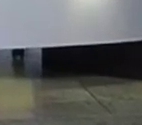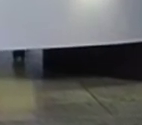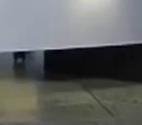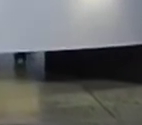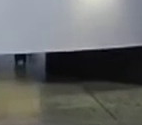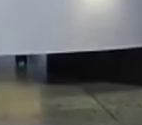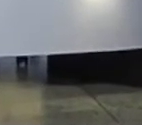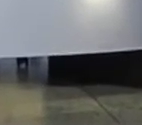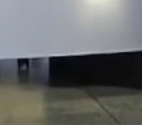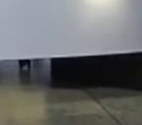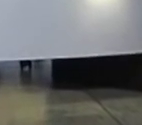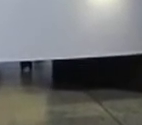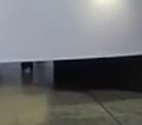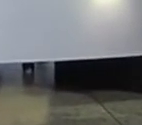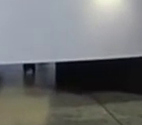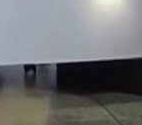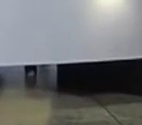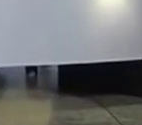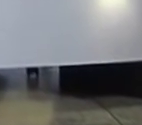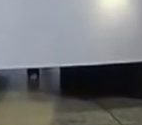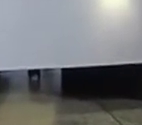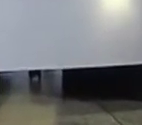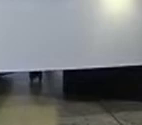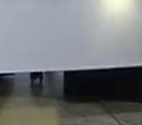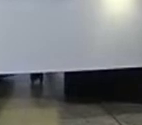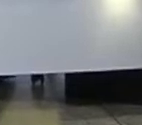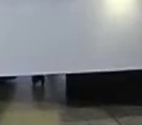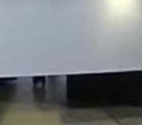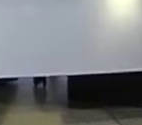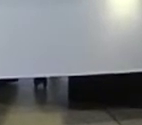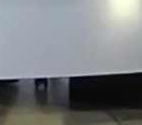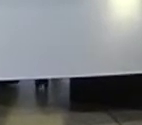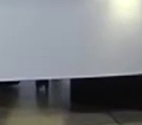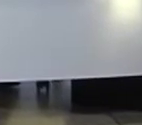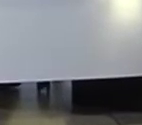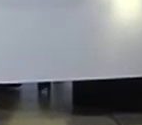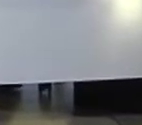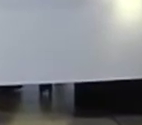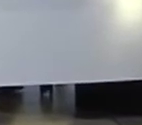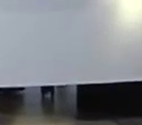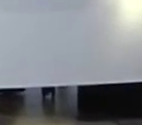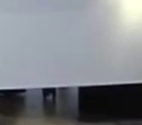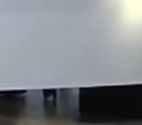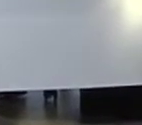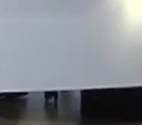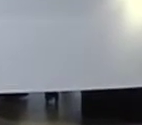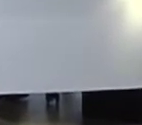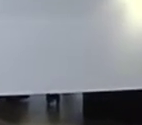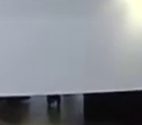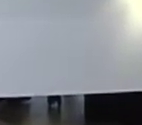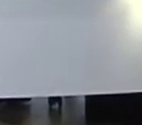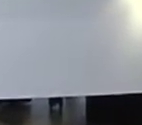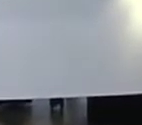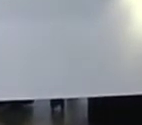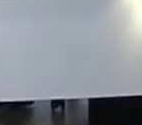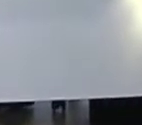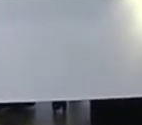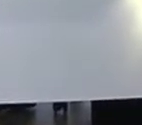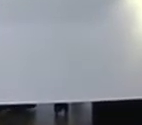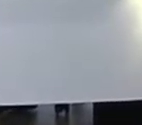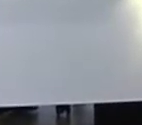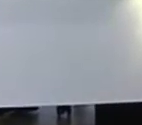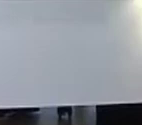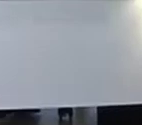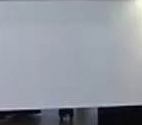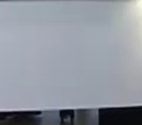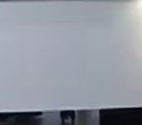adivinos Por qué no le descubrieron el secreto al rey ellos ellos trabajaban como grandes sabios